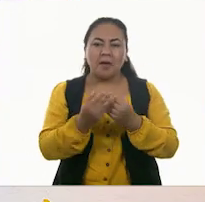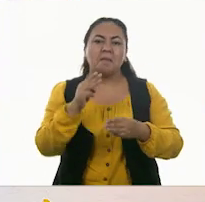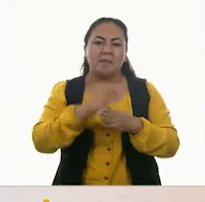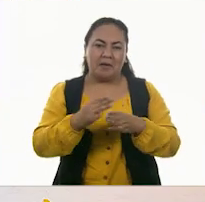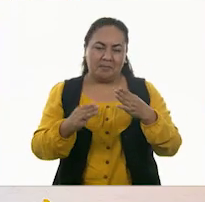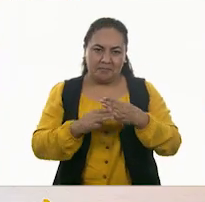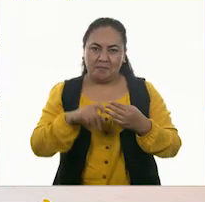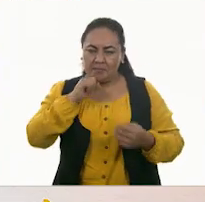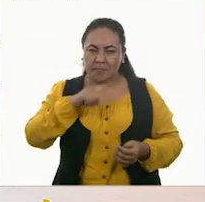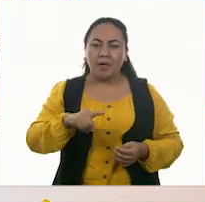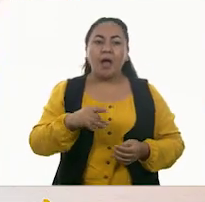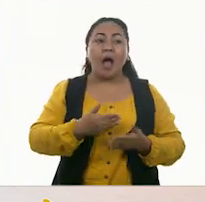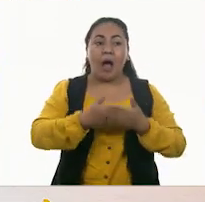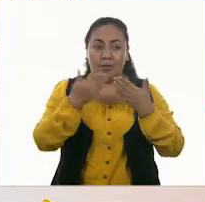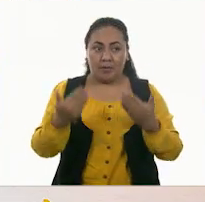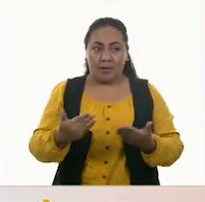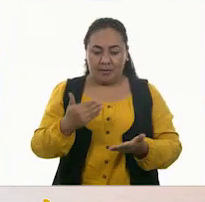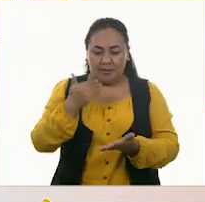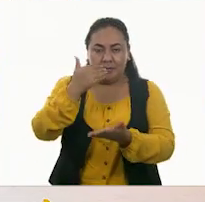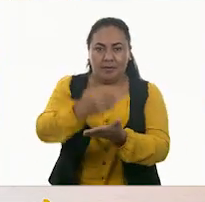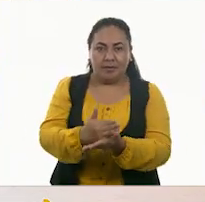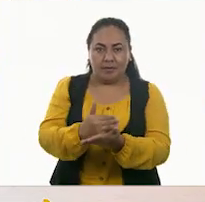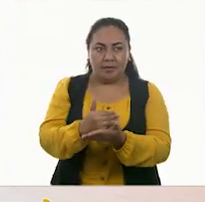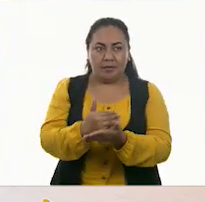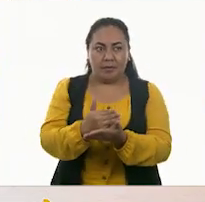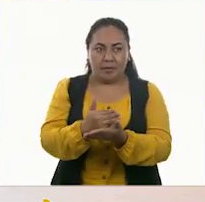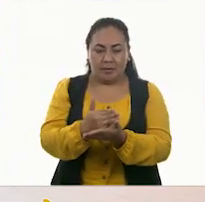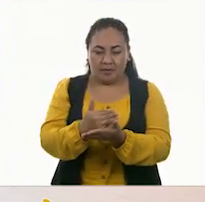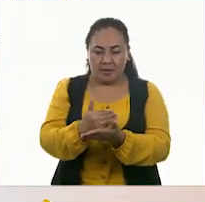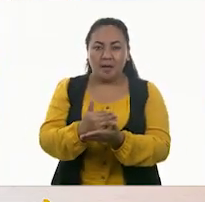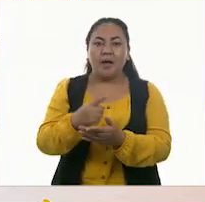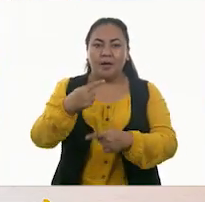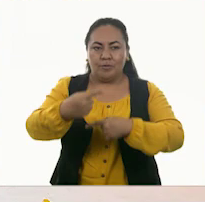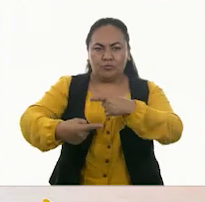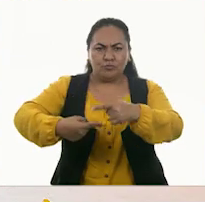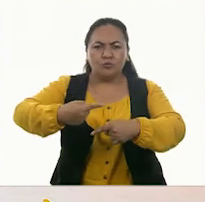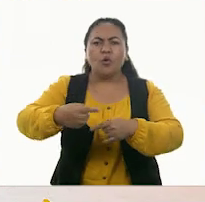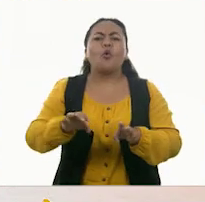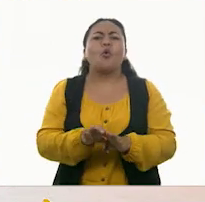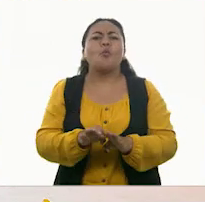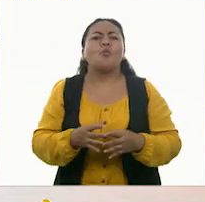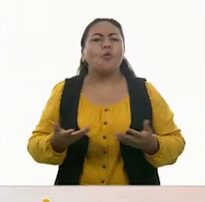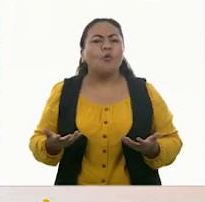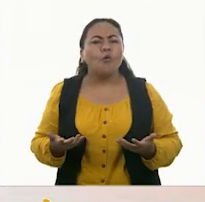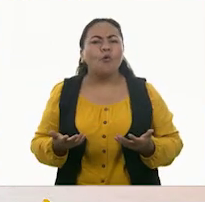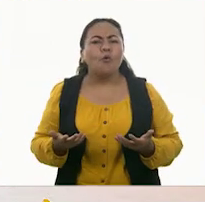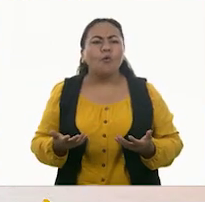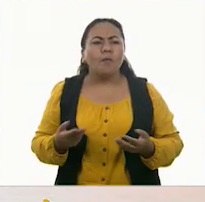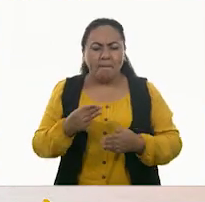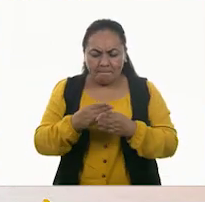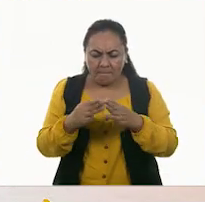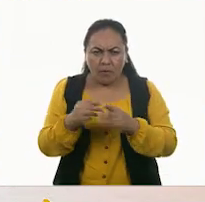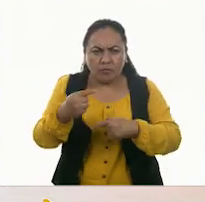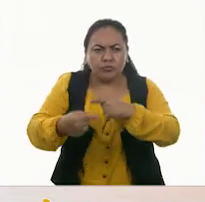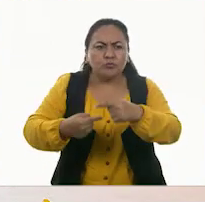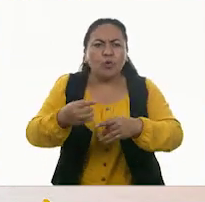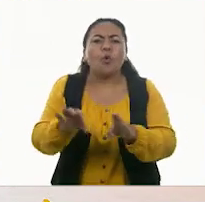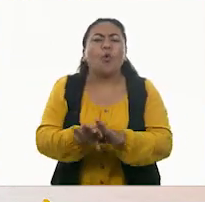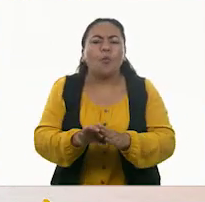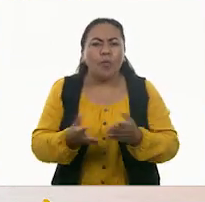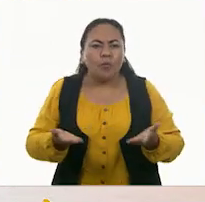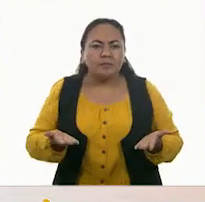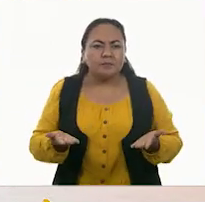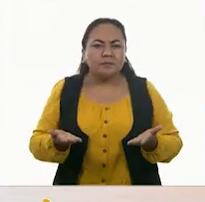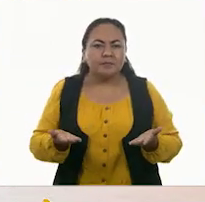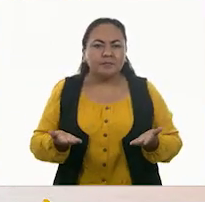material. Estación 1, rodar. ¿Cómo rodarías un material? ¿Cómo